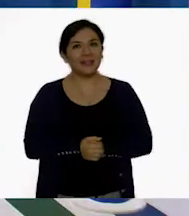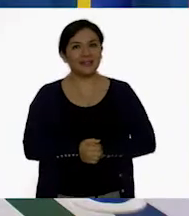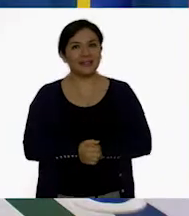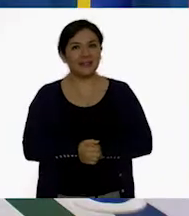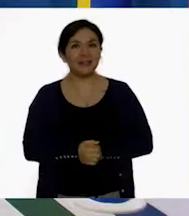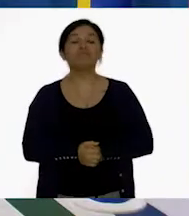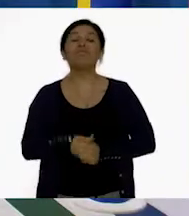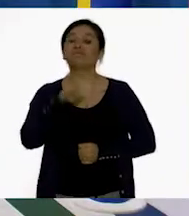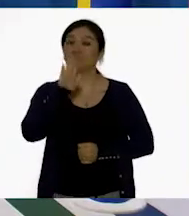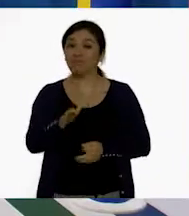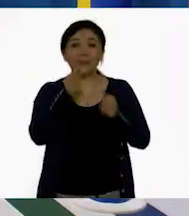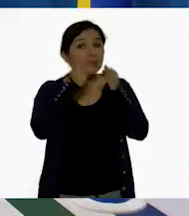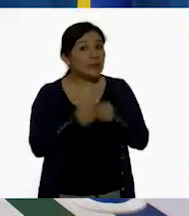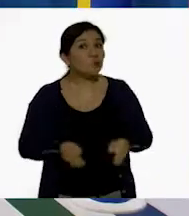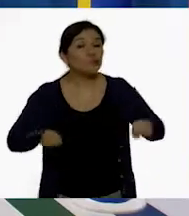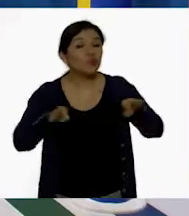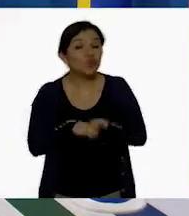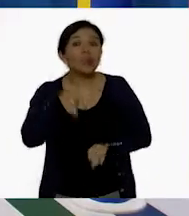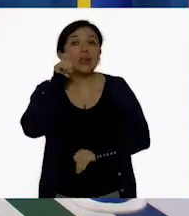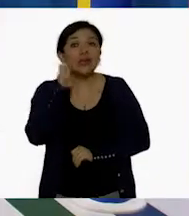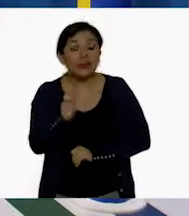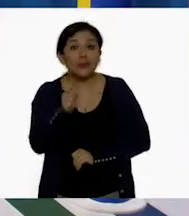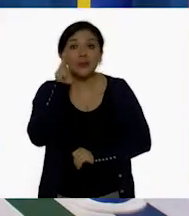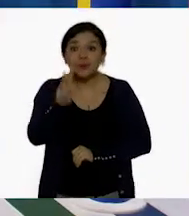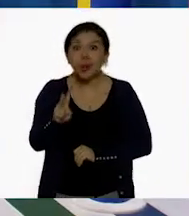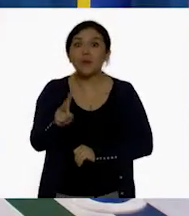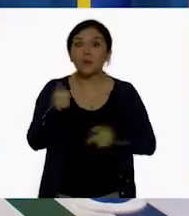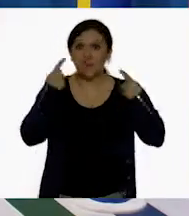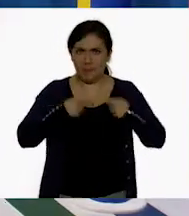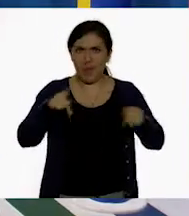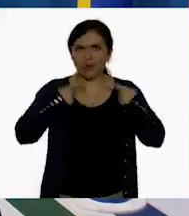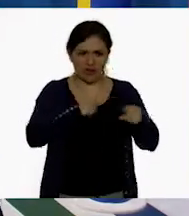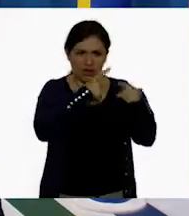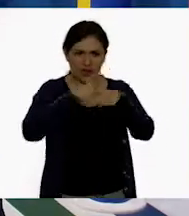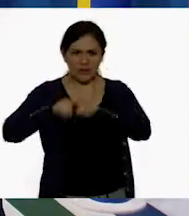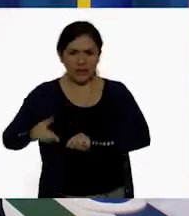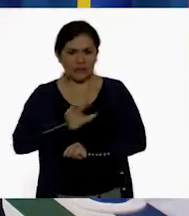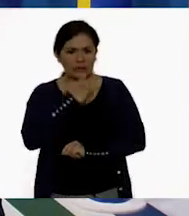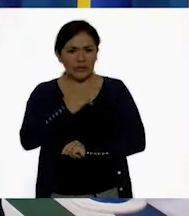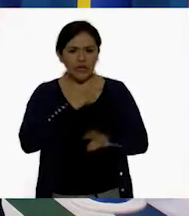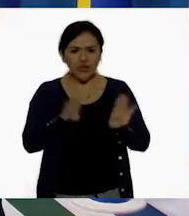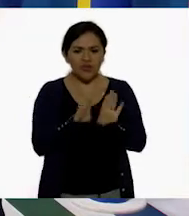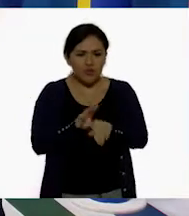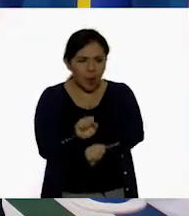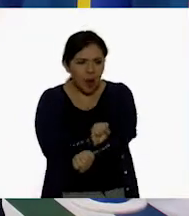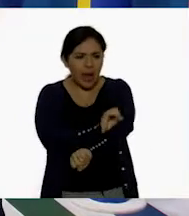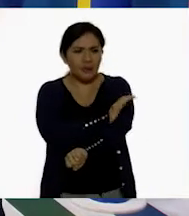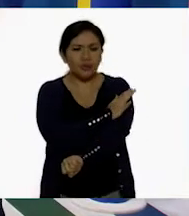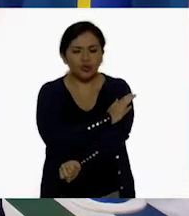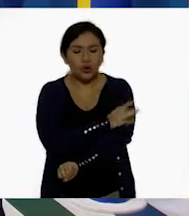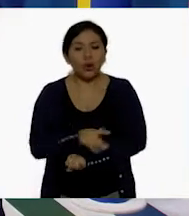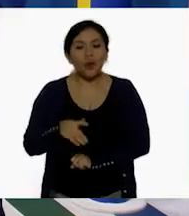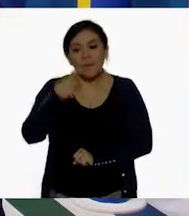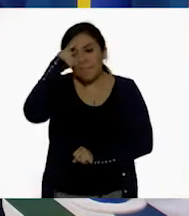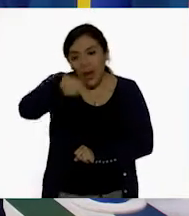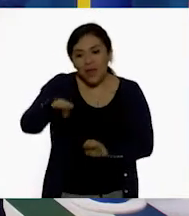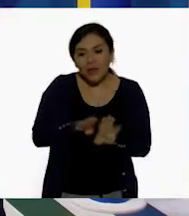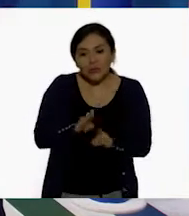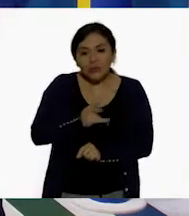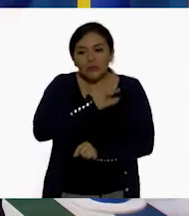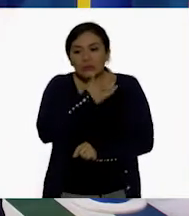Lo importante es destacar cómo varios personajes sintieron una serie de emociones